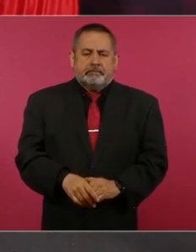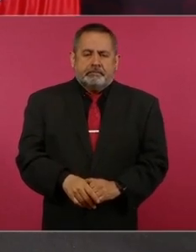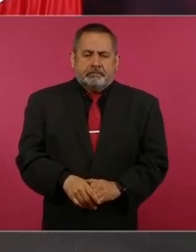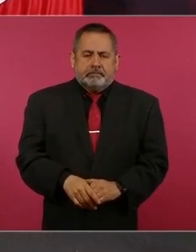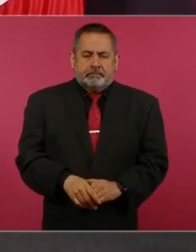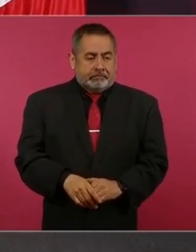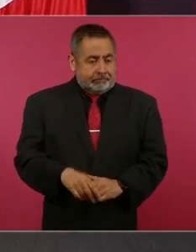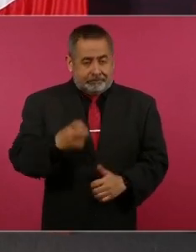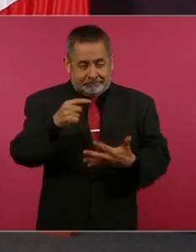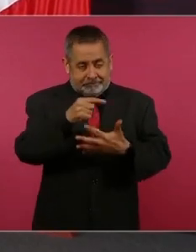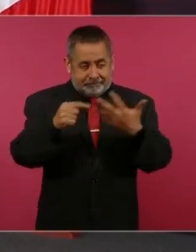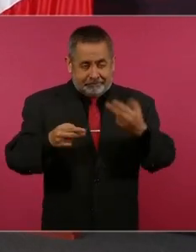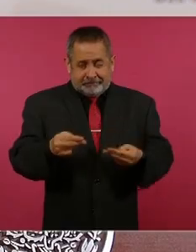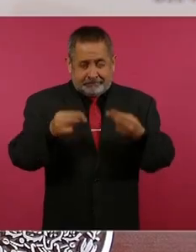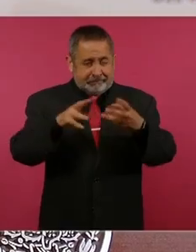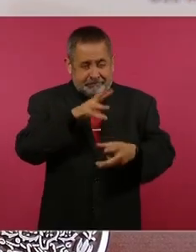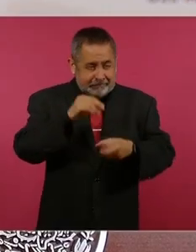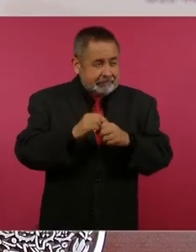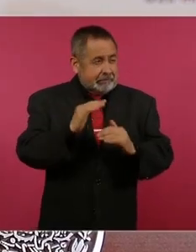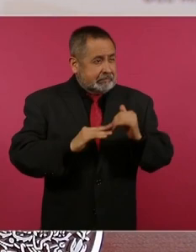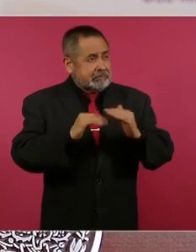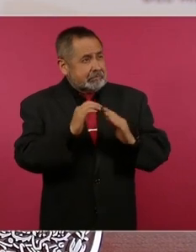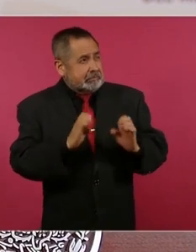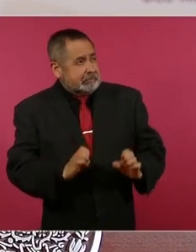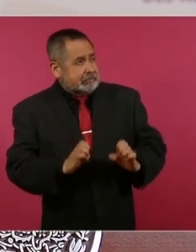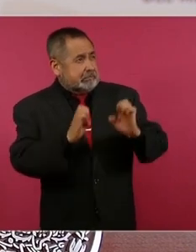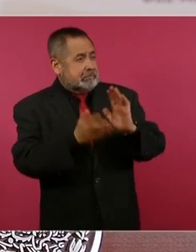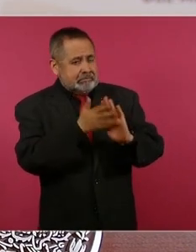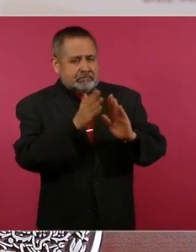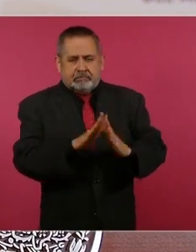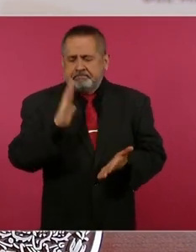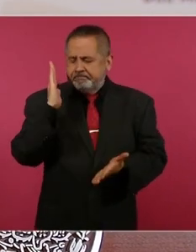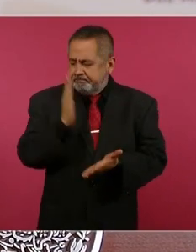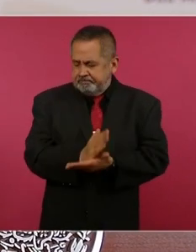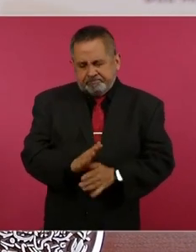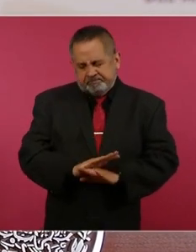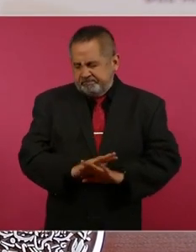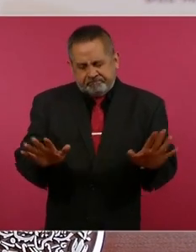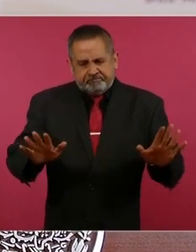Ya todos esos negocios inmobiliarios, ya.